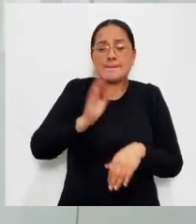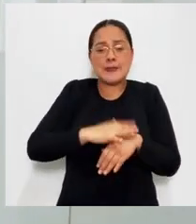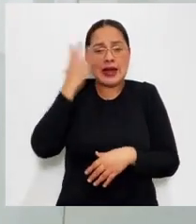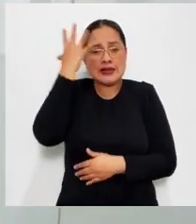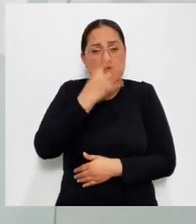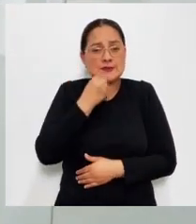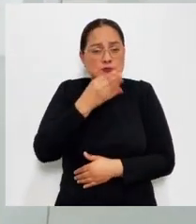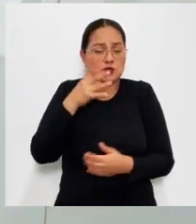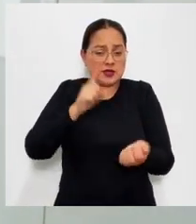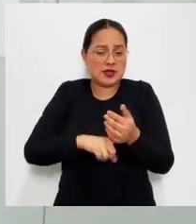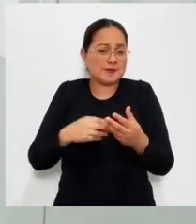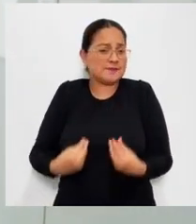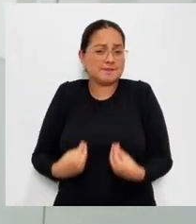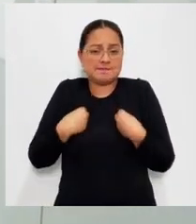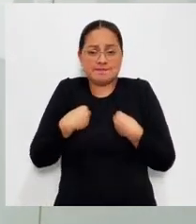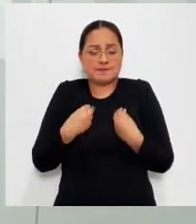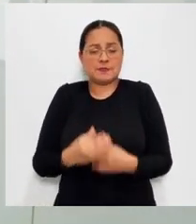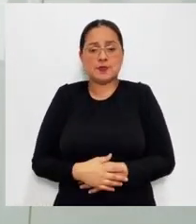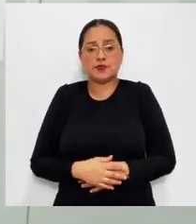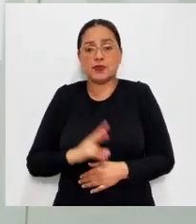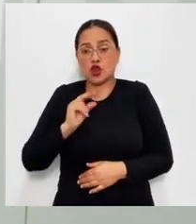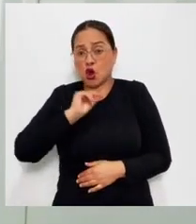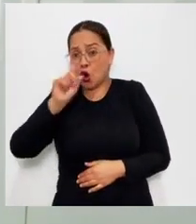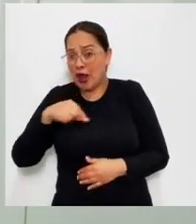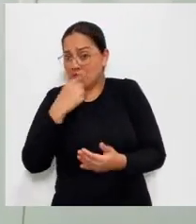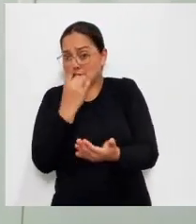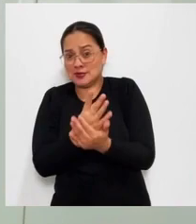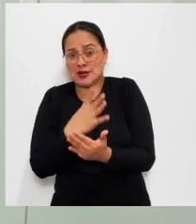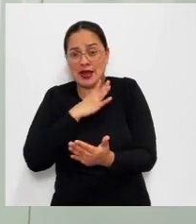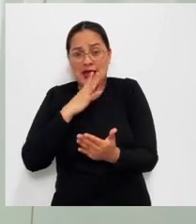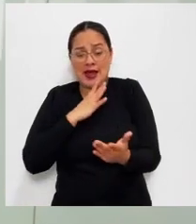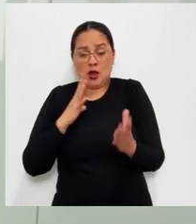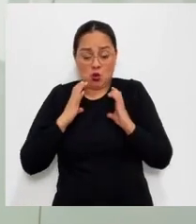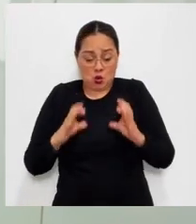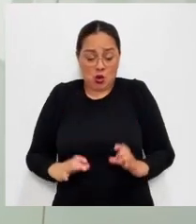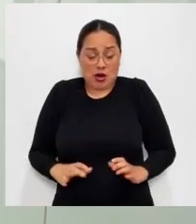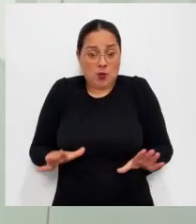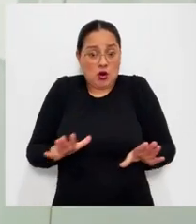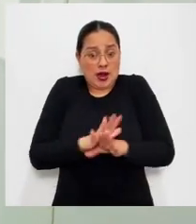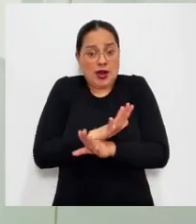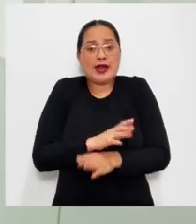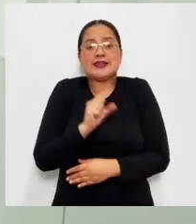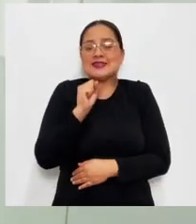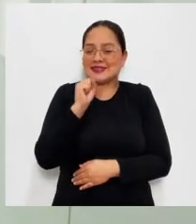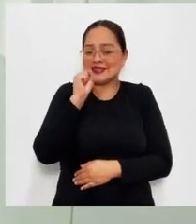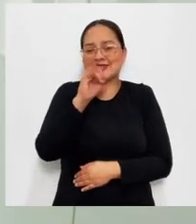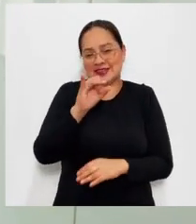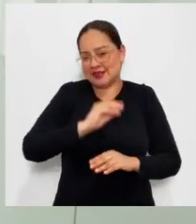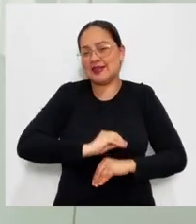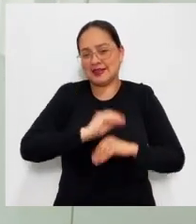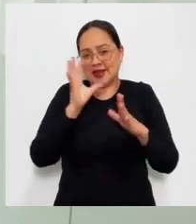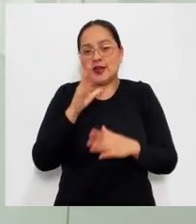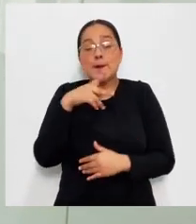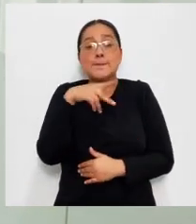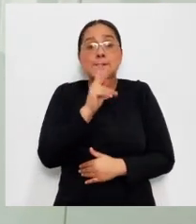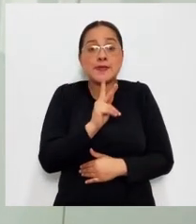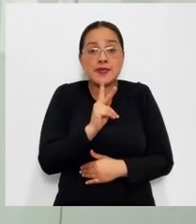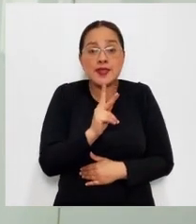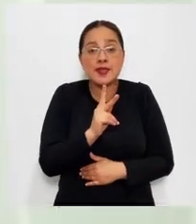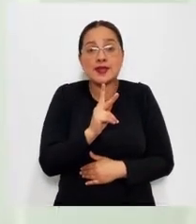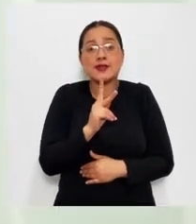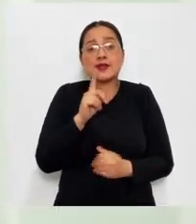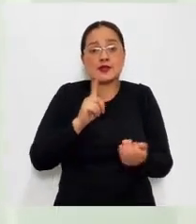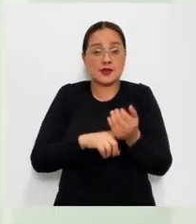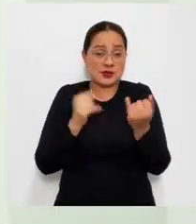ha pasado en mi vida. No solo me ha cambiado por el tema del cuerpo de manera física, sino